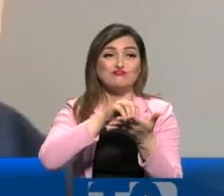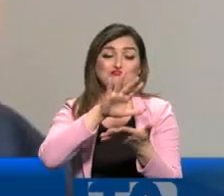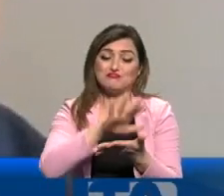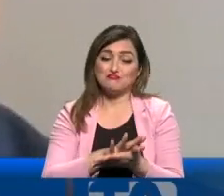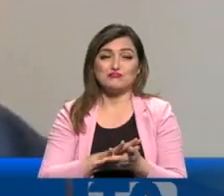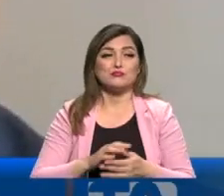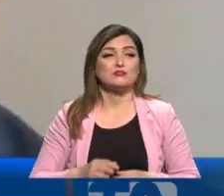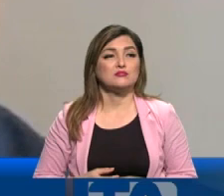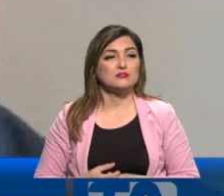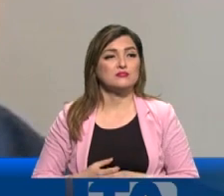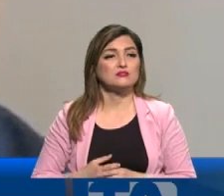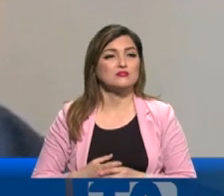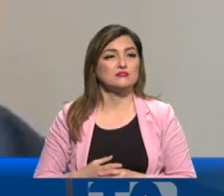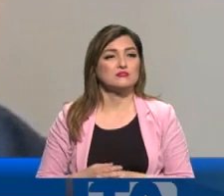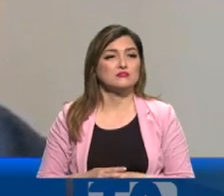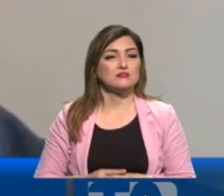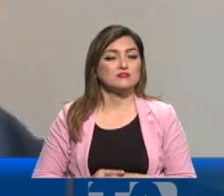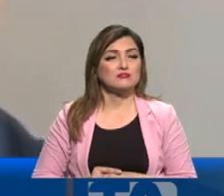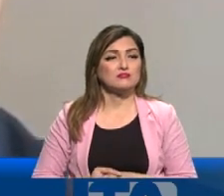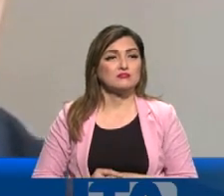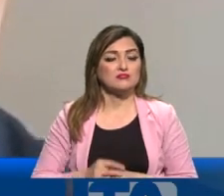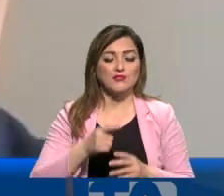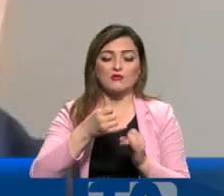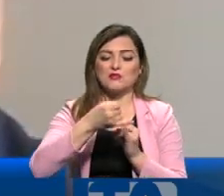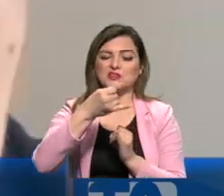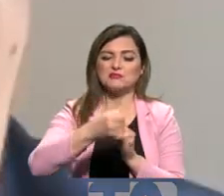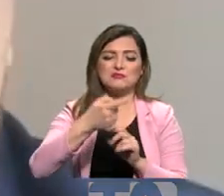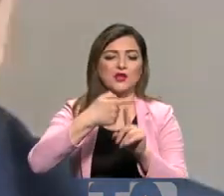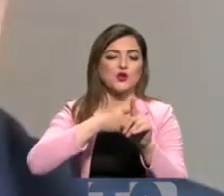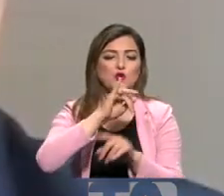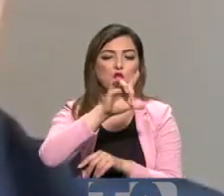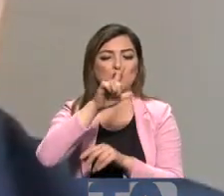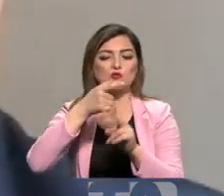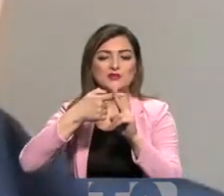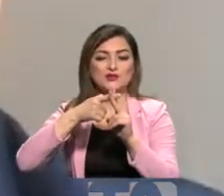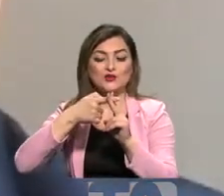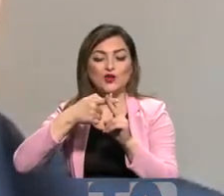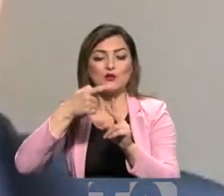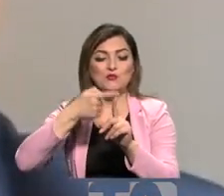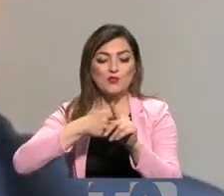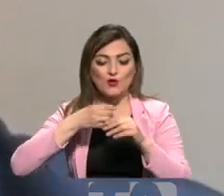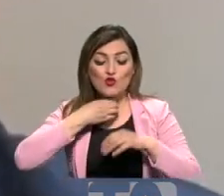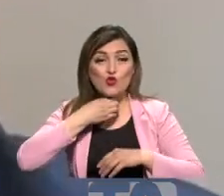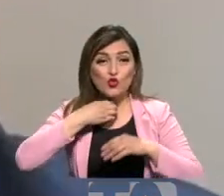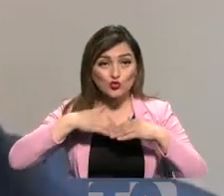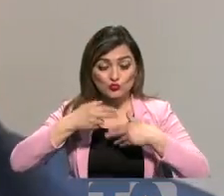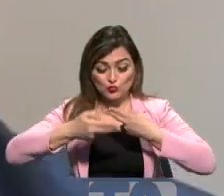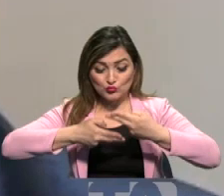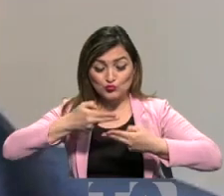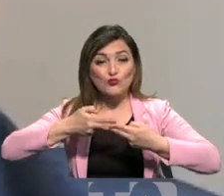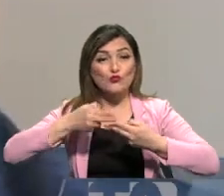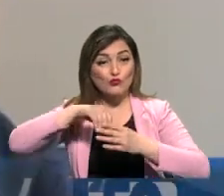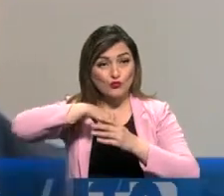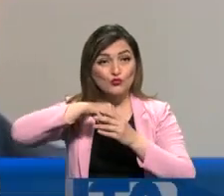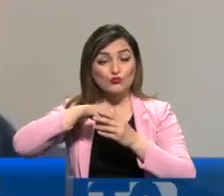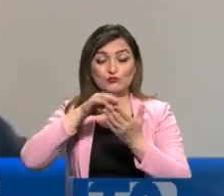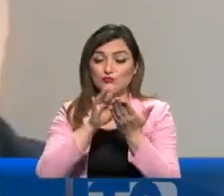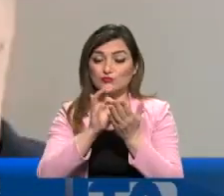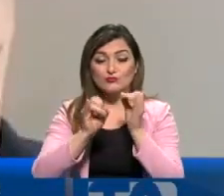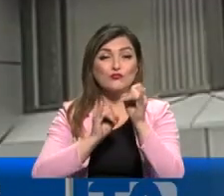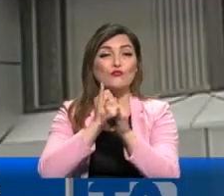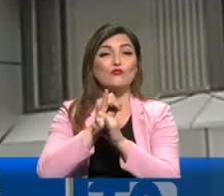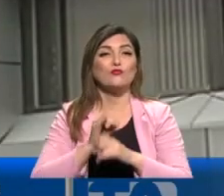plantear para finales de julio o inicios de agosto, justamente como preámbulo para llegar a una negociación con el Fondo Monetario